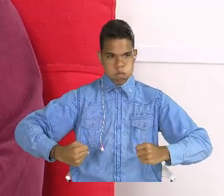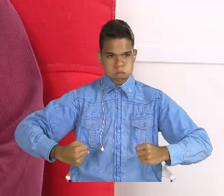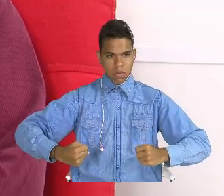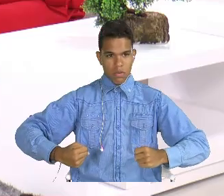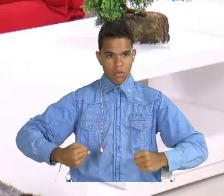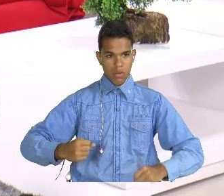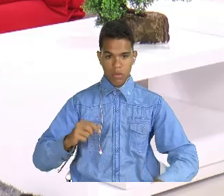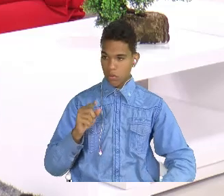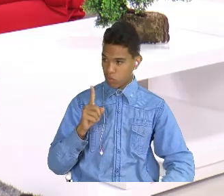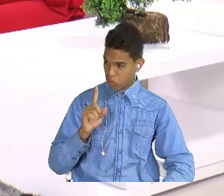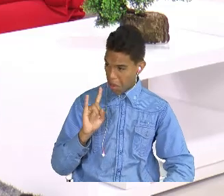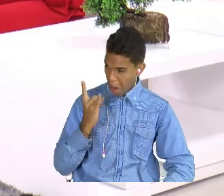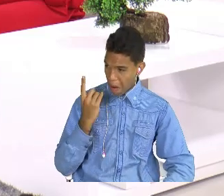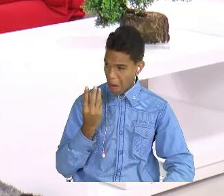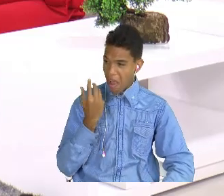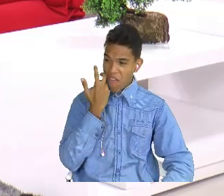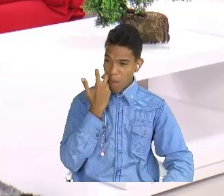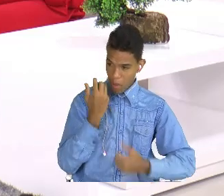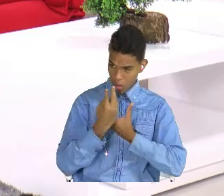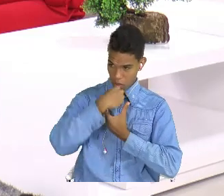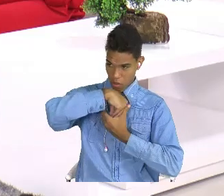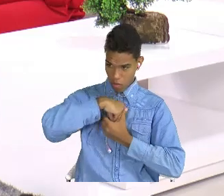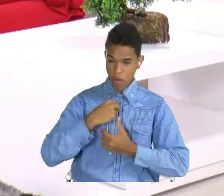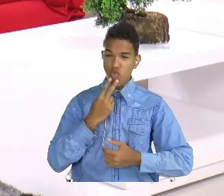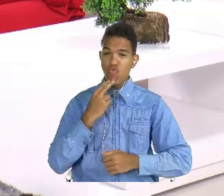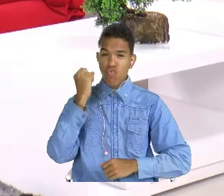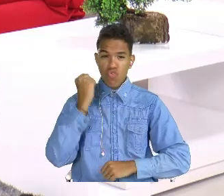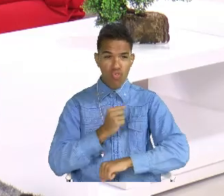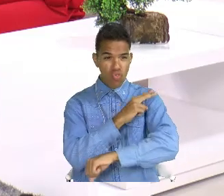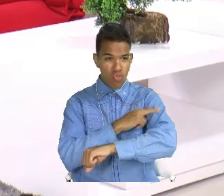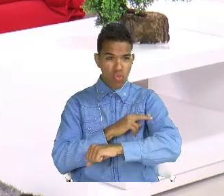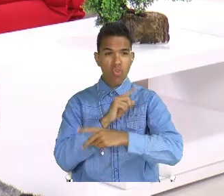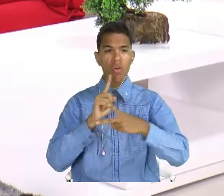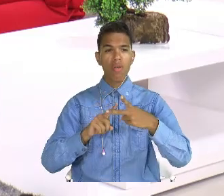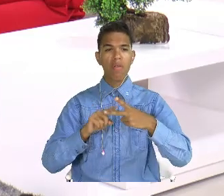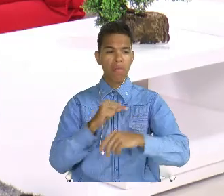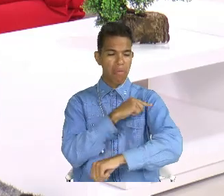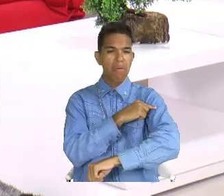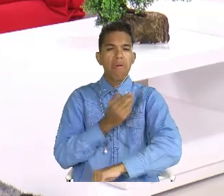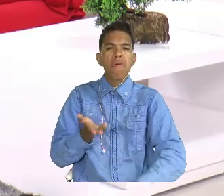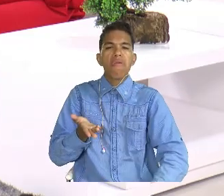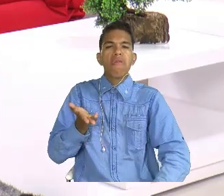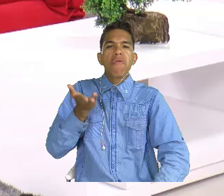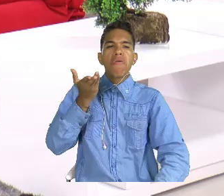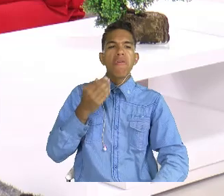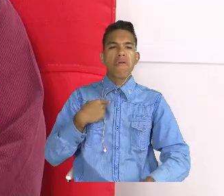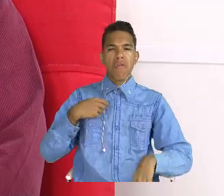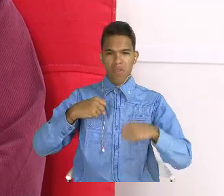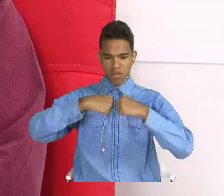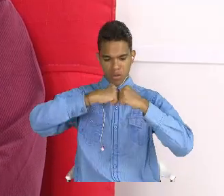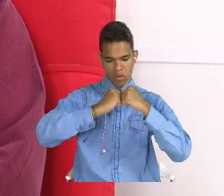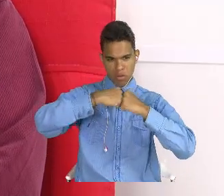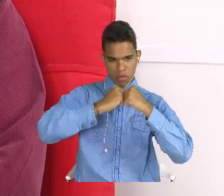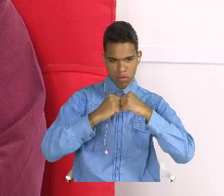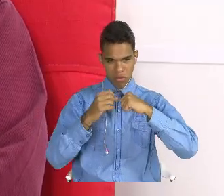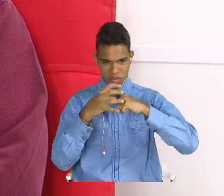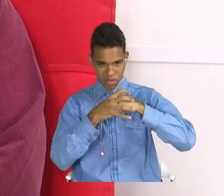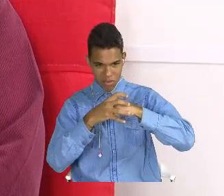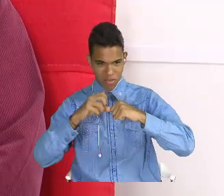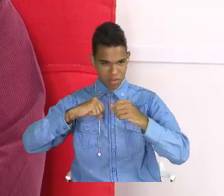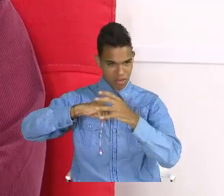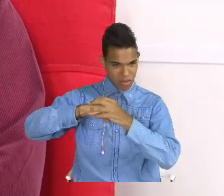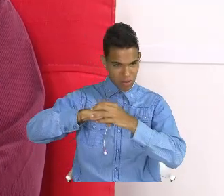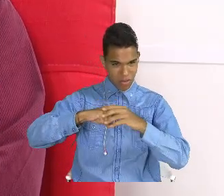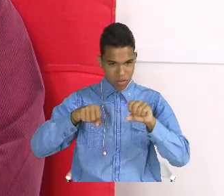diabetes no? No, nunca tuve problemas de diabetes, nunca tuve problemas de hipertensión, ni tampoco con mis rodillas, ni nada de eso. Pero por